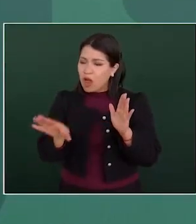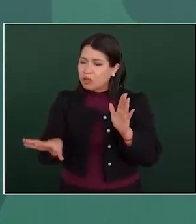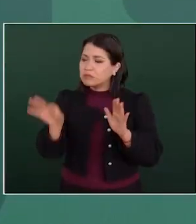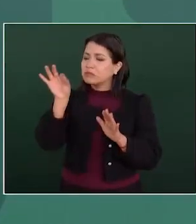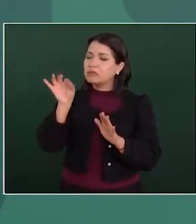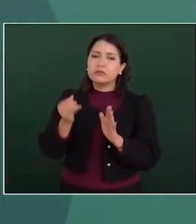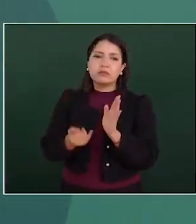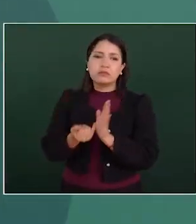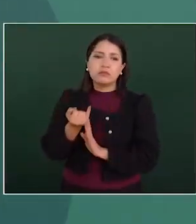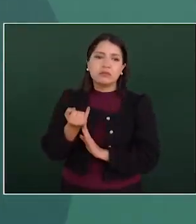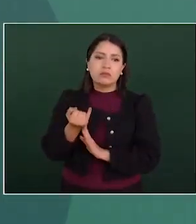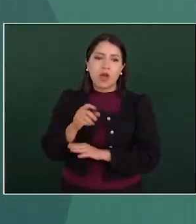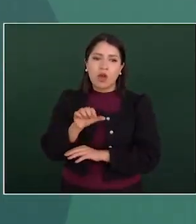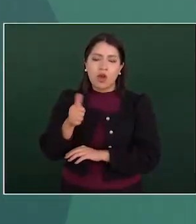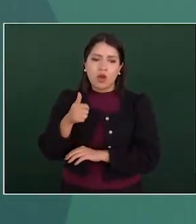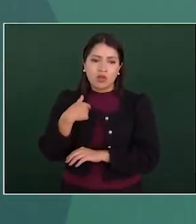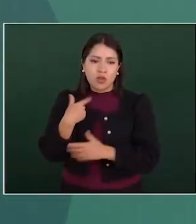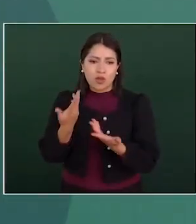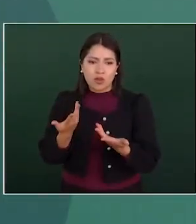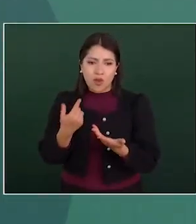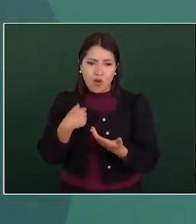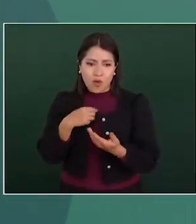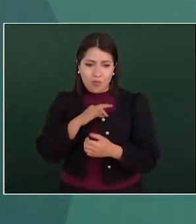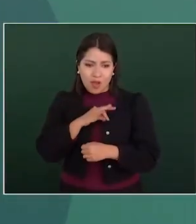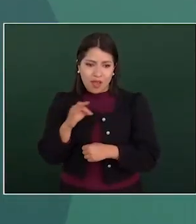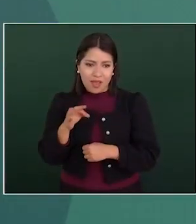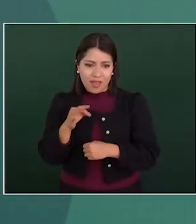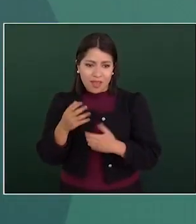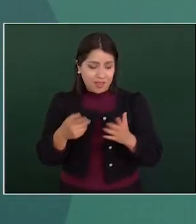la cargada, el besamano.